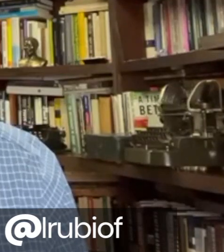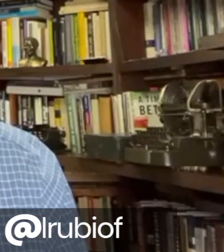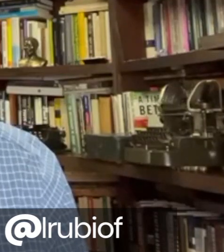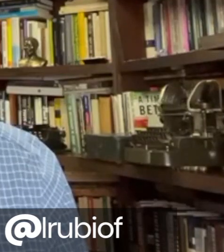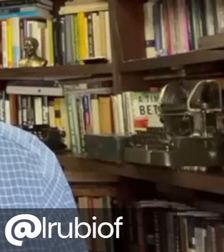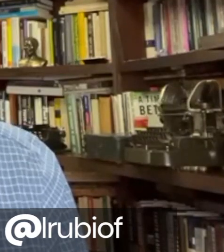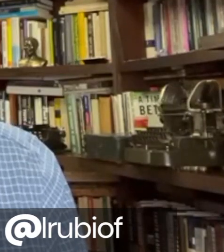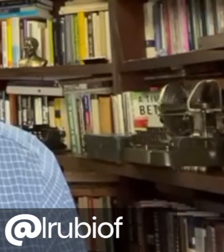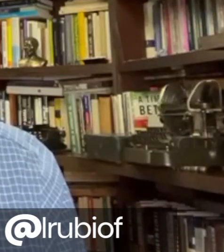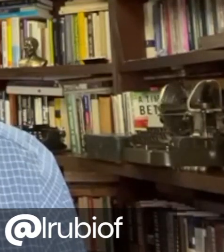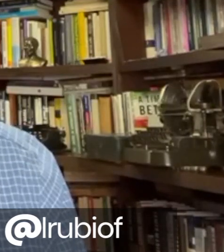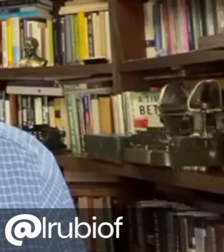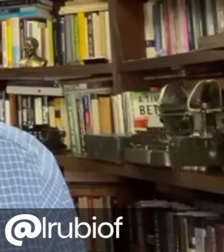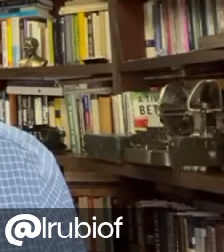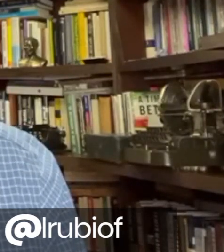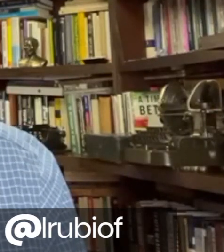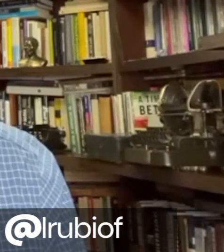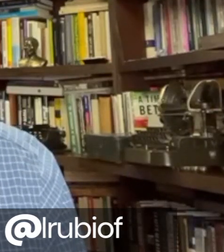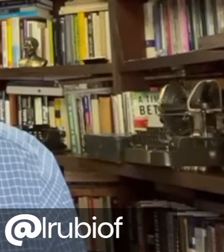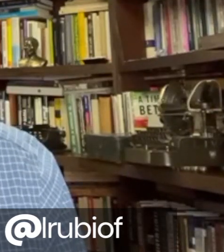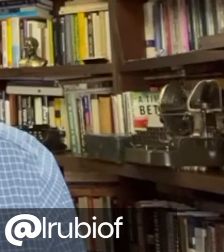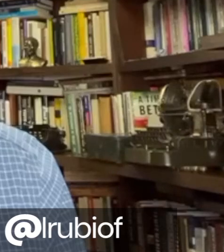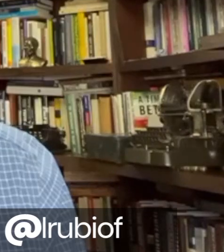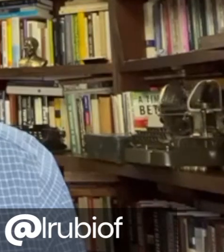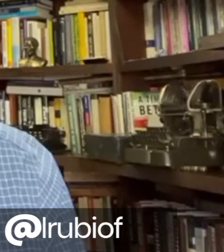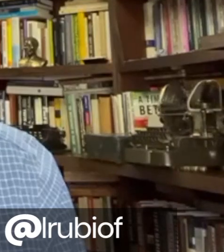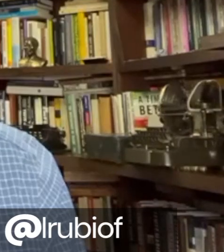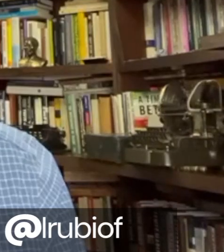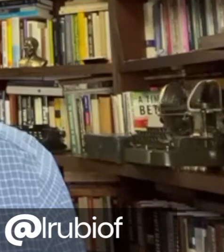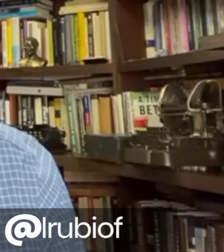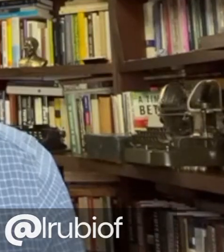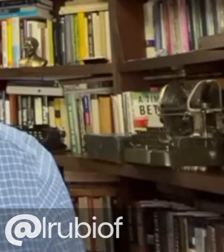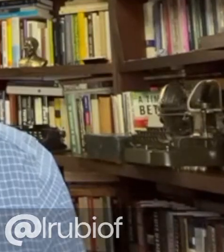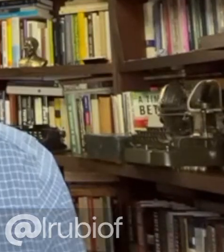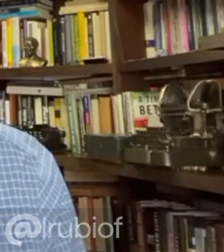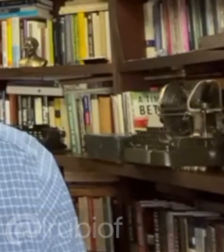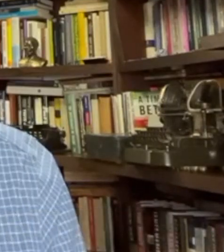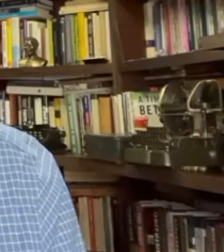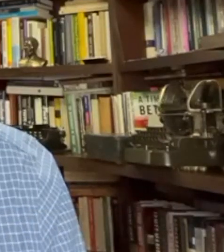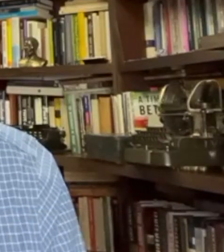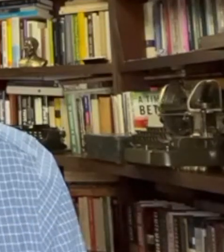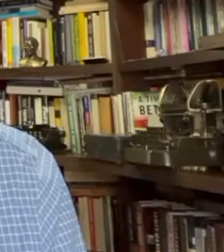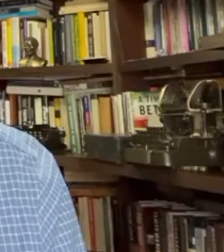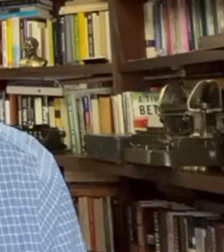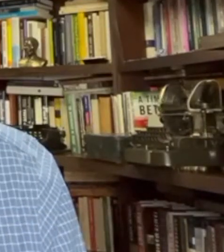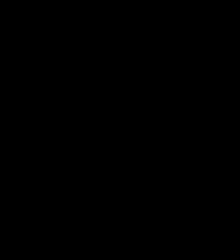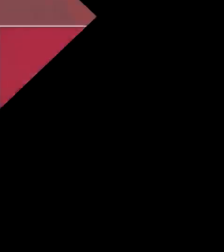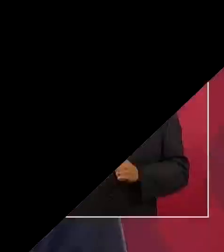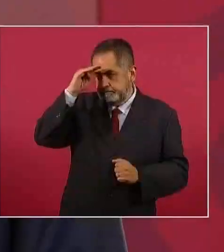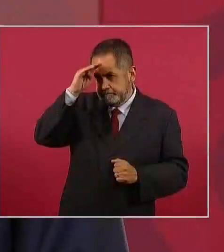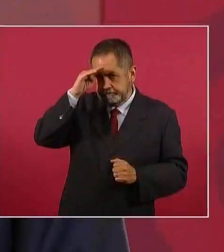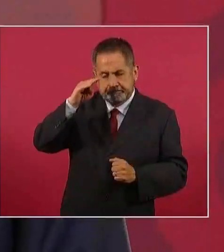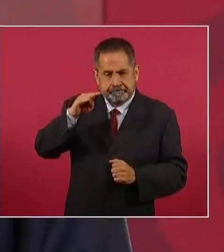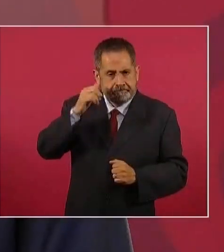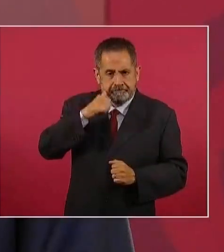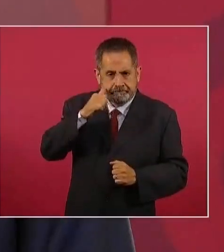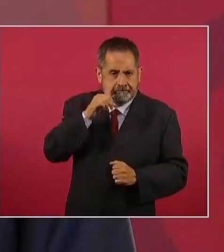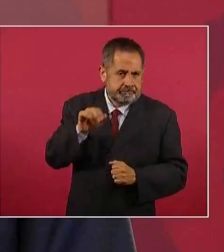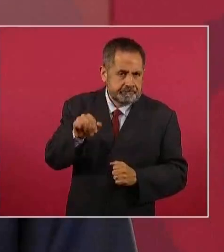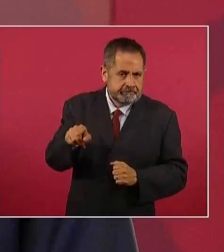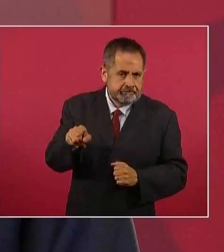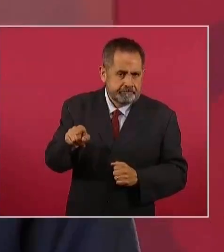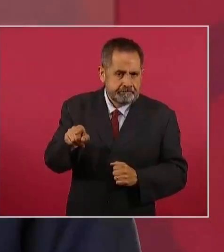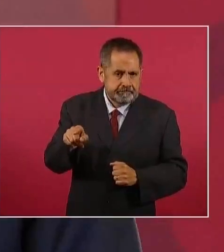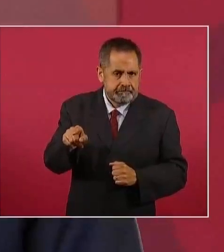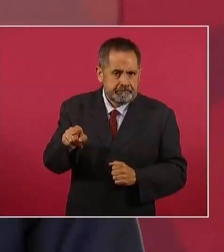Unión Europea. En consecuencia, esto solamente sería el primer paso de una cosa mucho más compleja hacia adelante. El punto de fondo